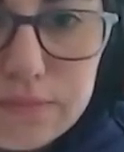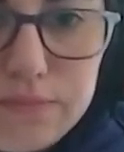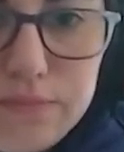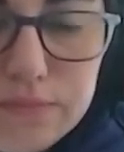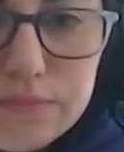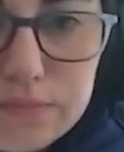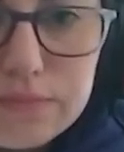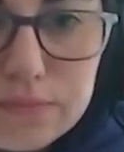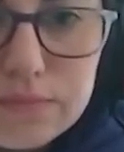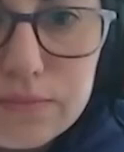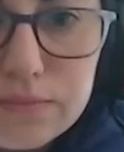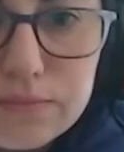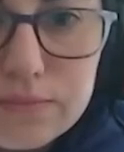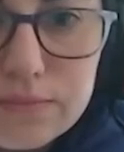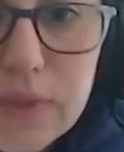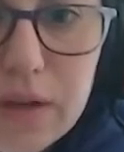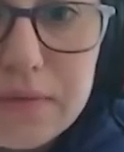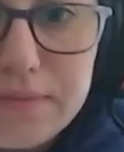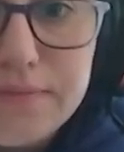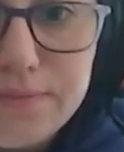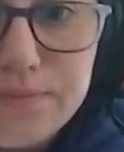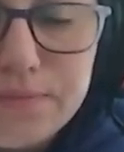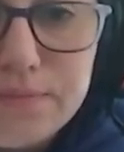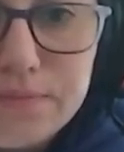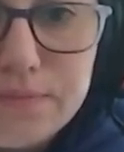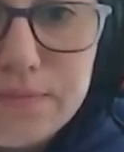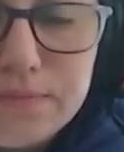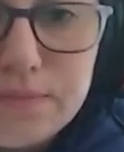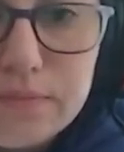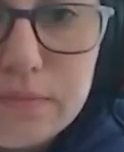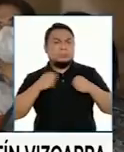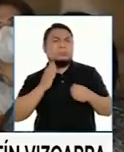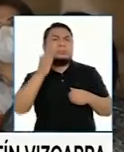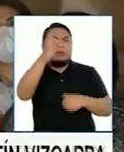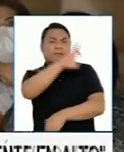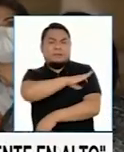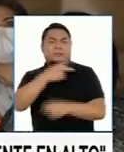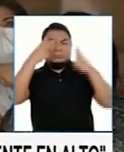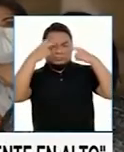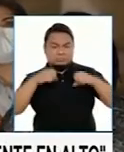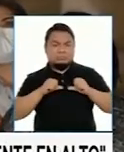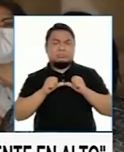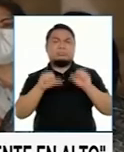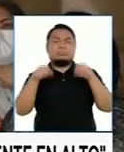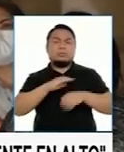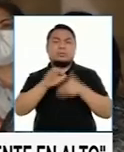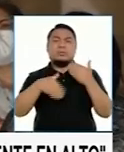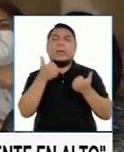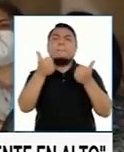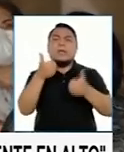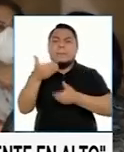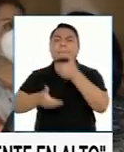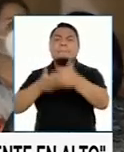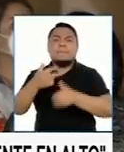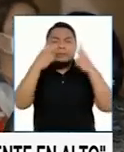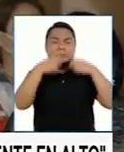generar inestabilidad en el nuevo gobierno. Luego, lo que hemos ido observando en este